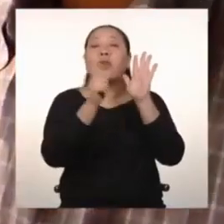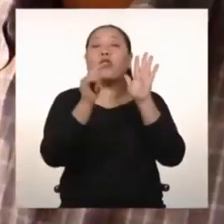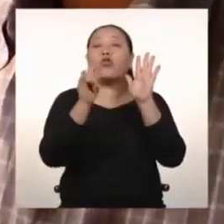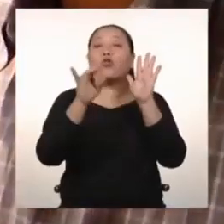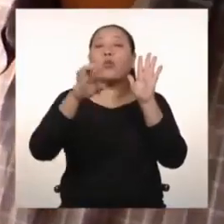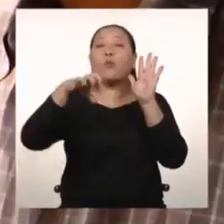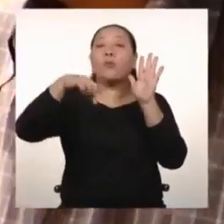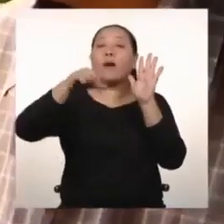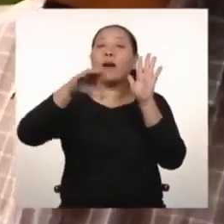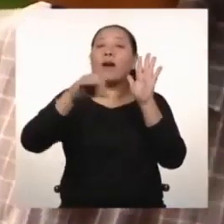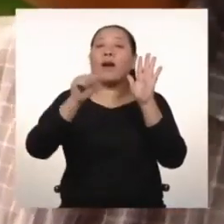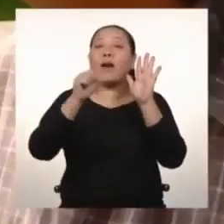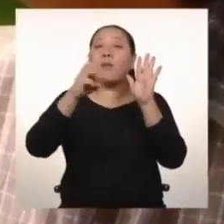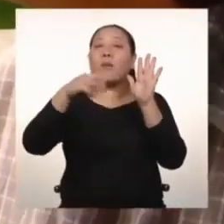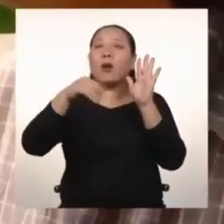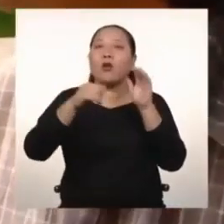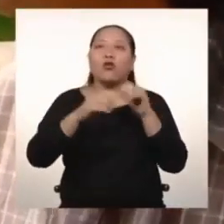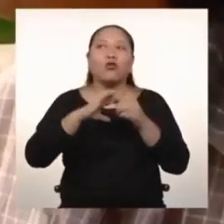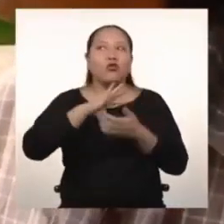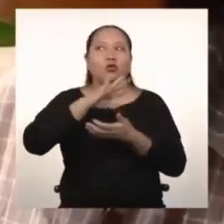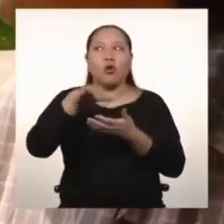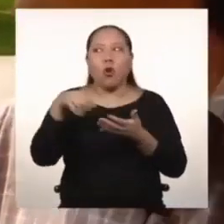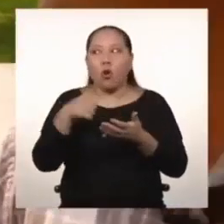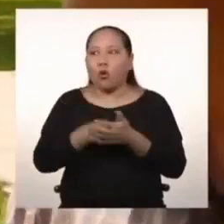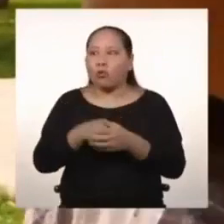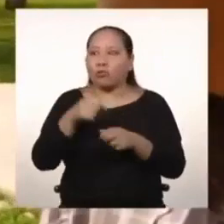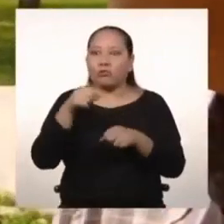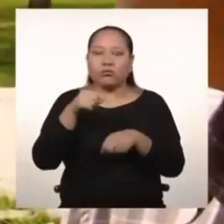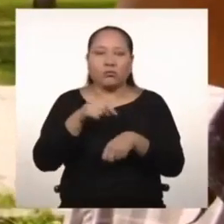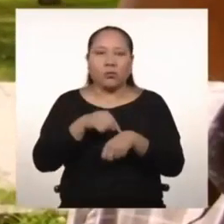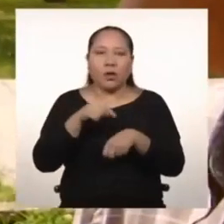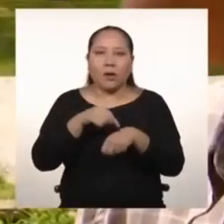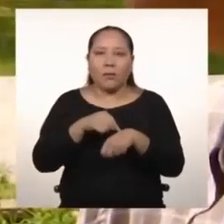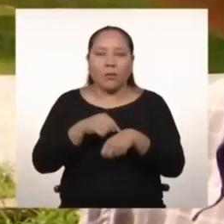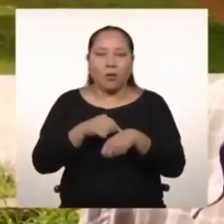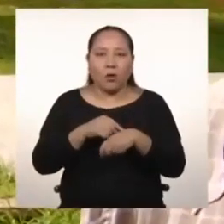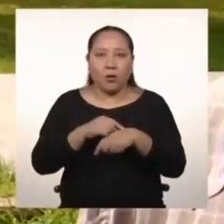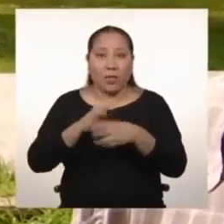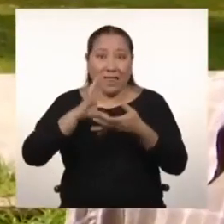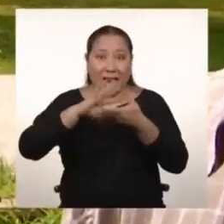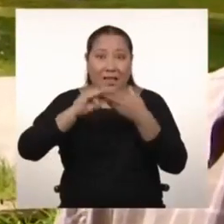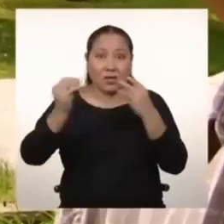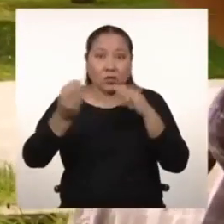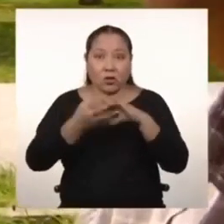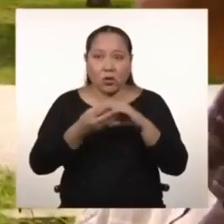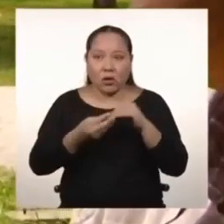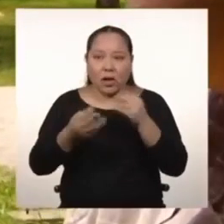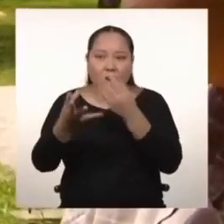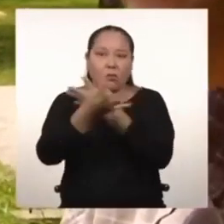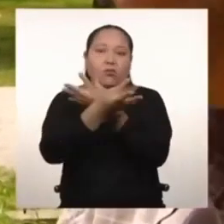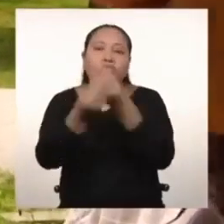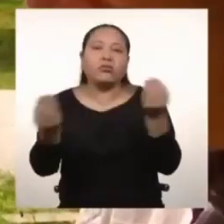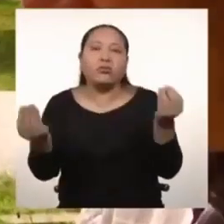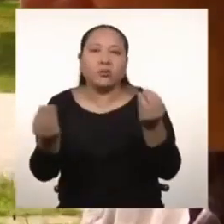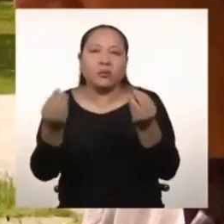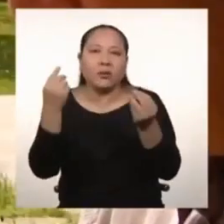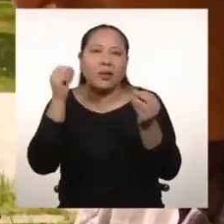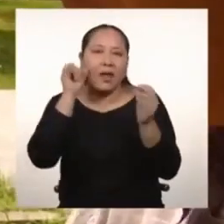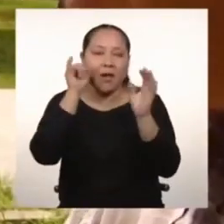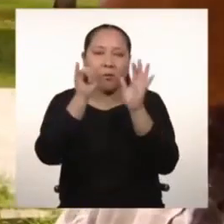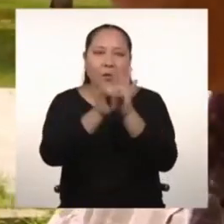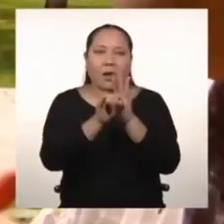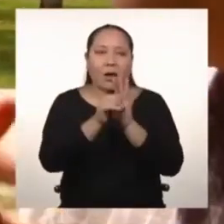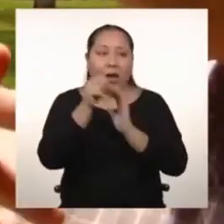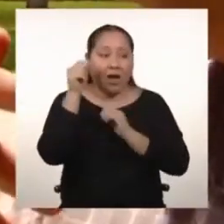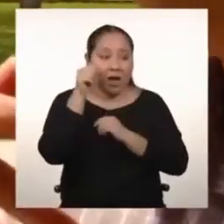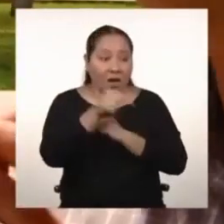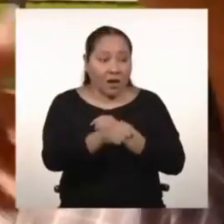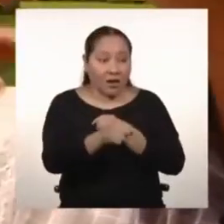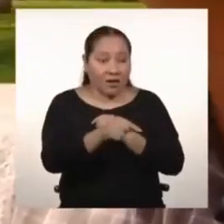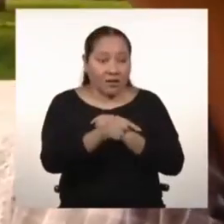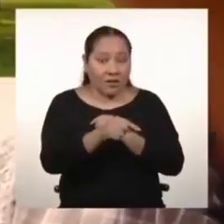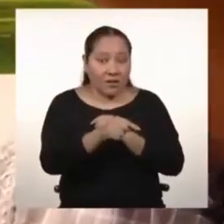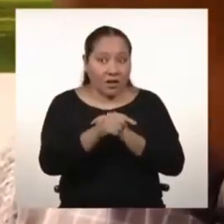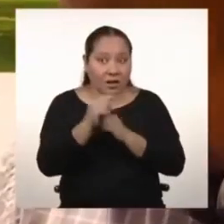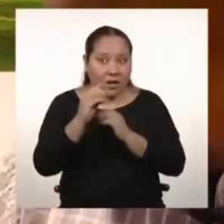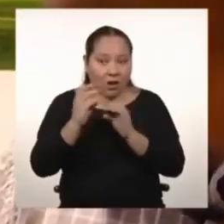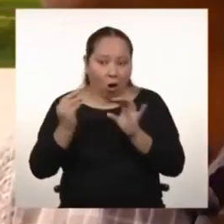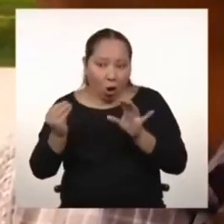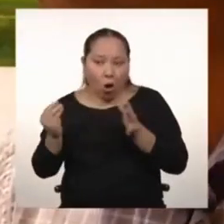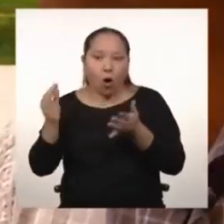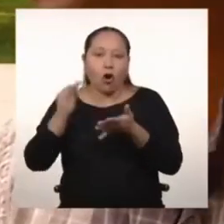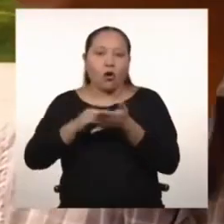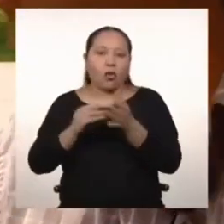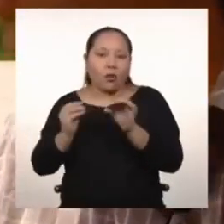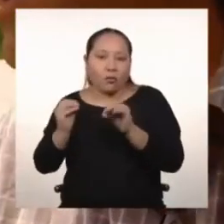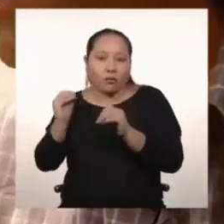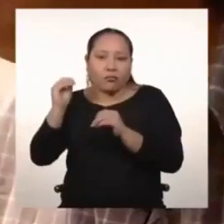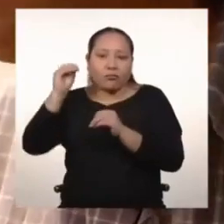todo un periodo de la historia que ya se pierde la imagen de Túpac Amaru. O sea que en realidad este Túpac Amaru es una reinterpretación,